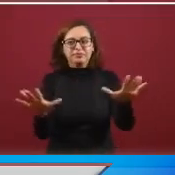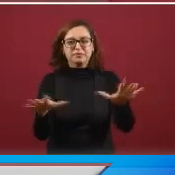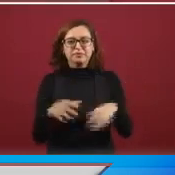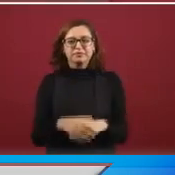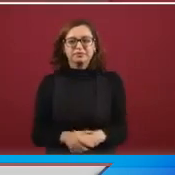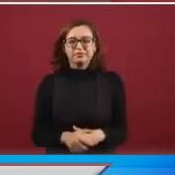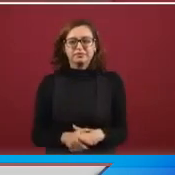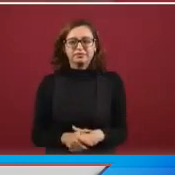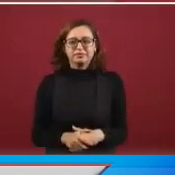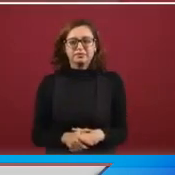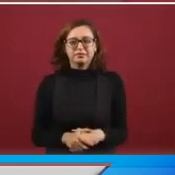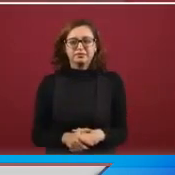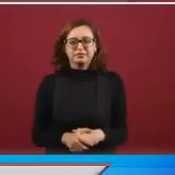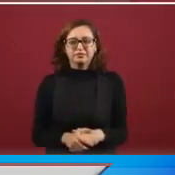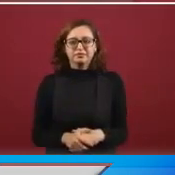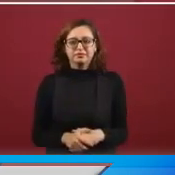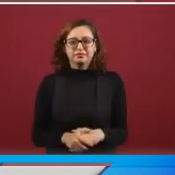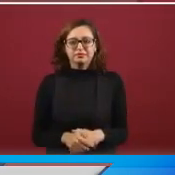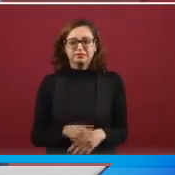cobraba aquí.